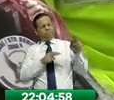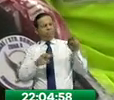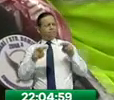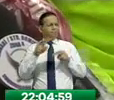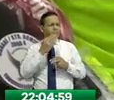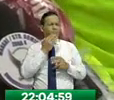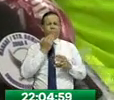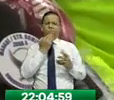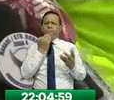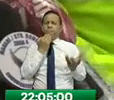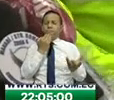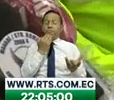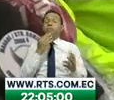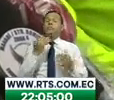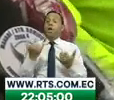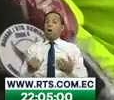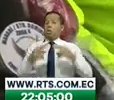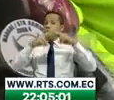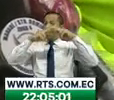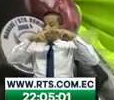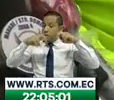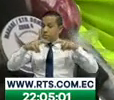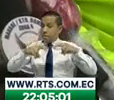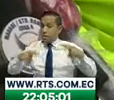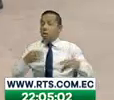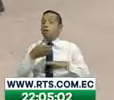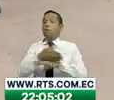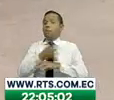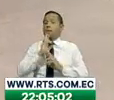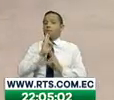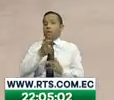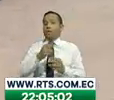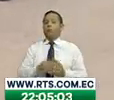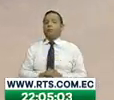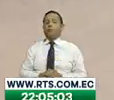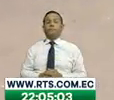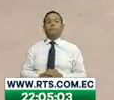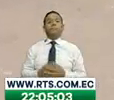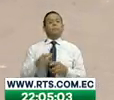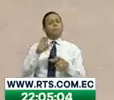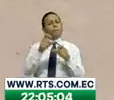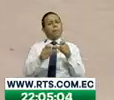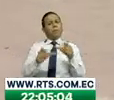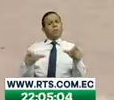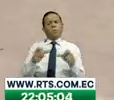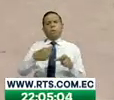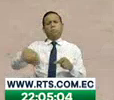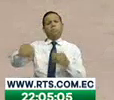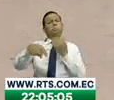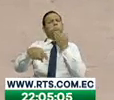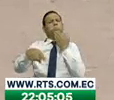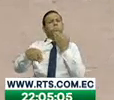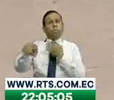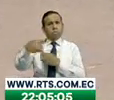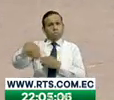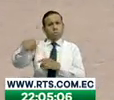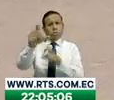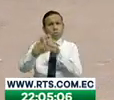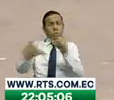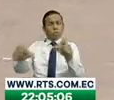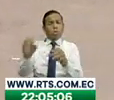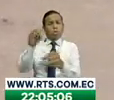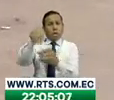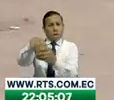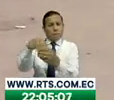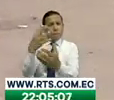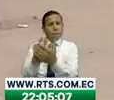de manera correspondiente se emitirán los resultados de aquello. Quienes realizaban el trámite eran reos de alta peligrosidad. En